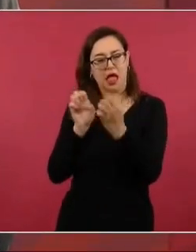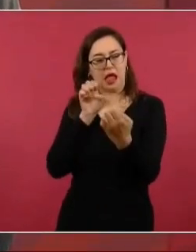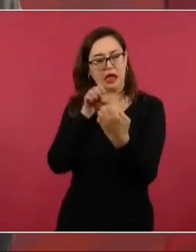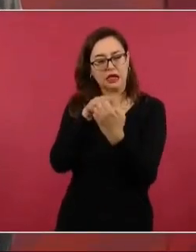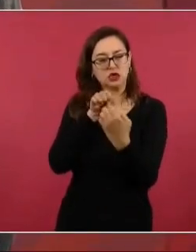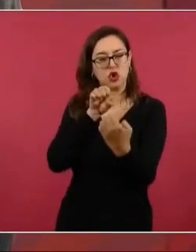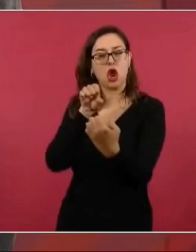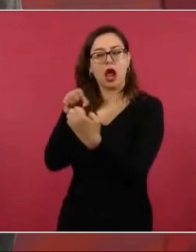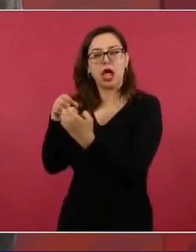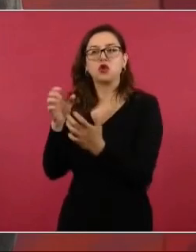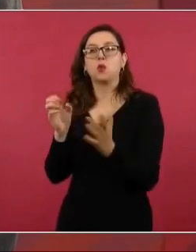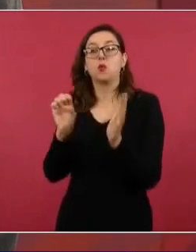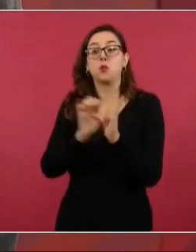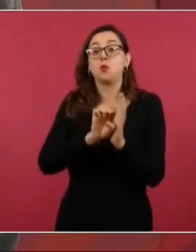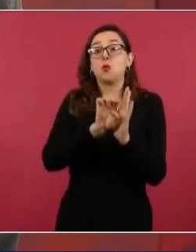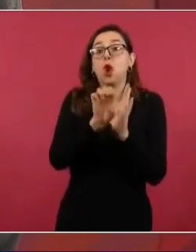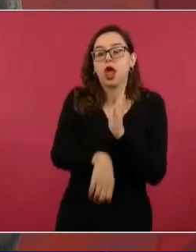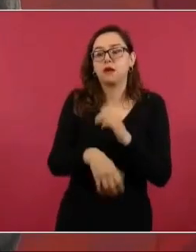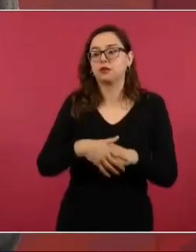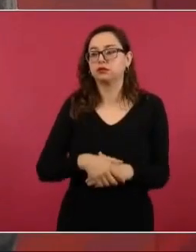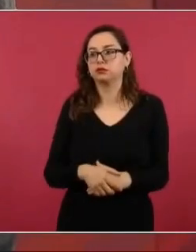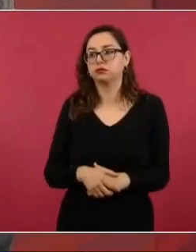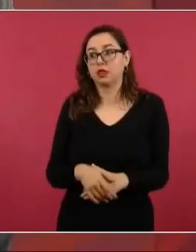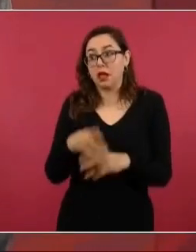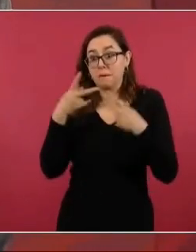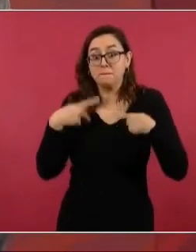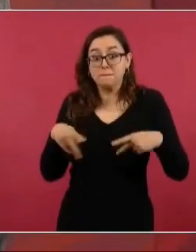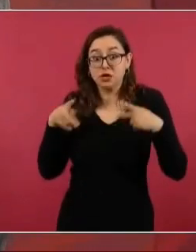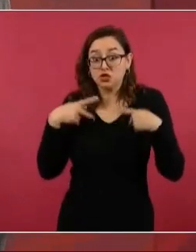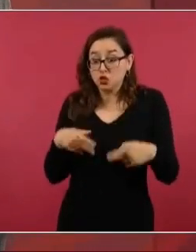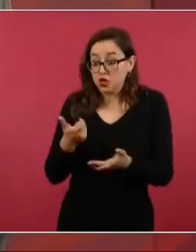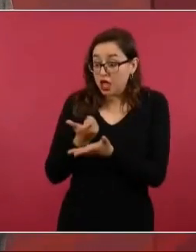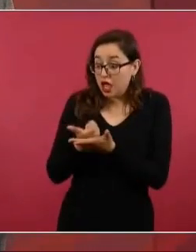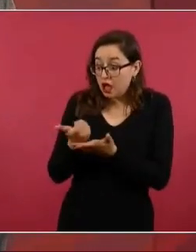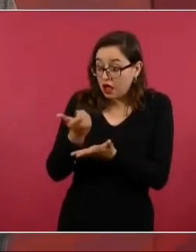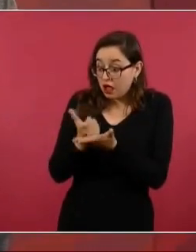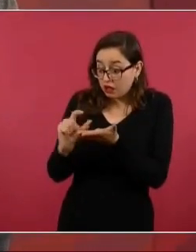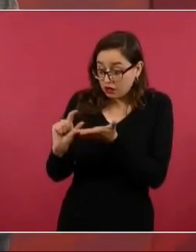de que no se podía aumentar el salario